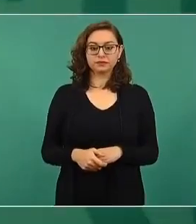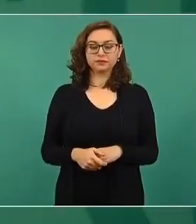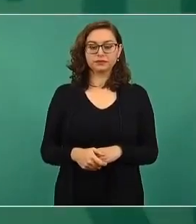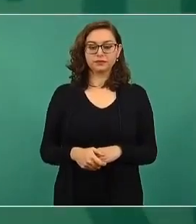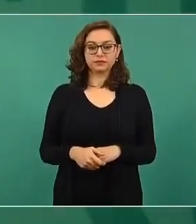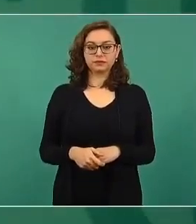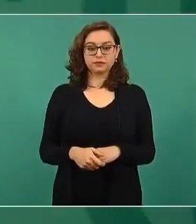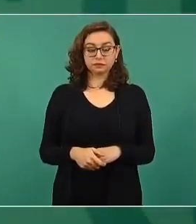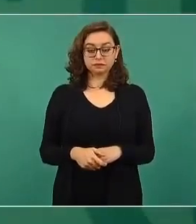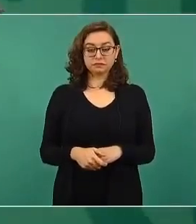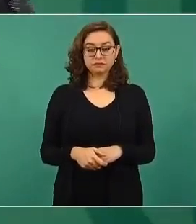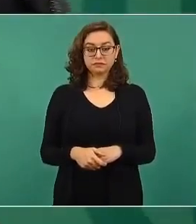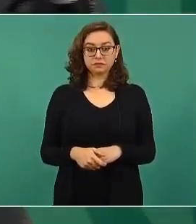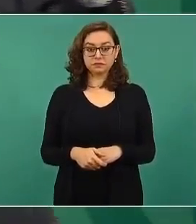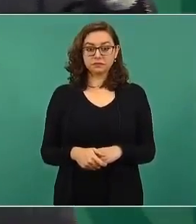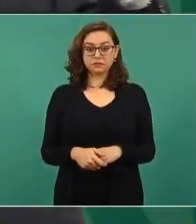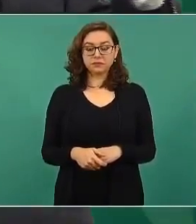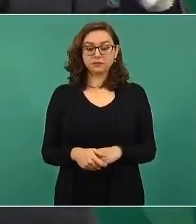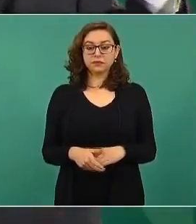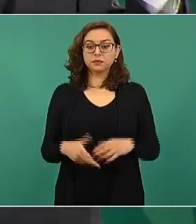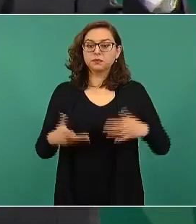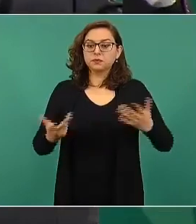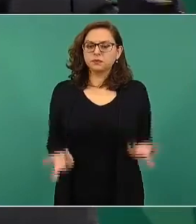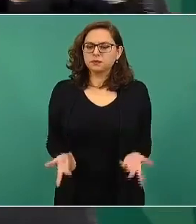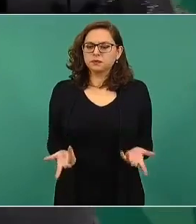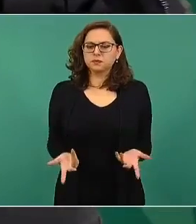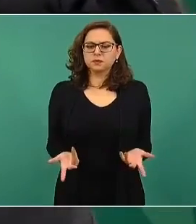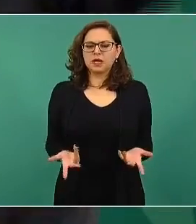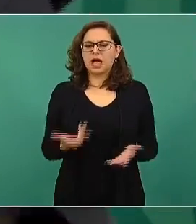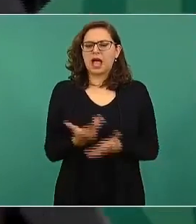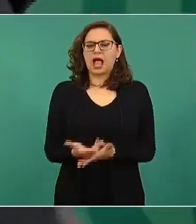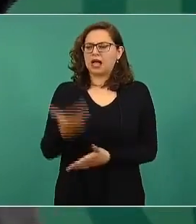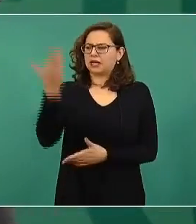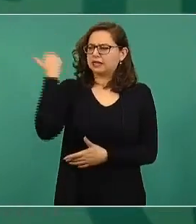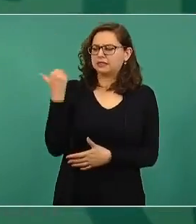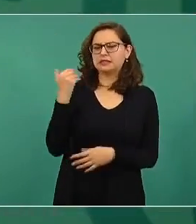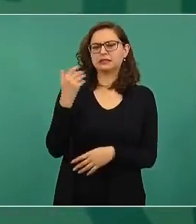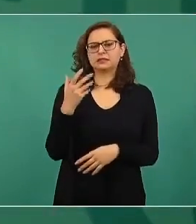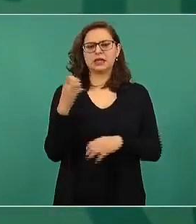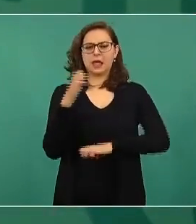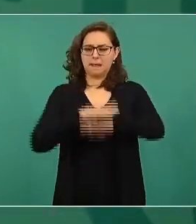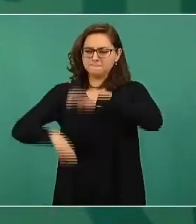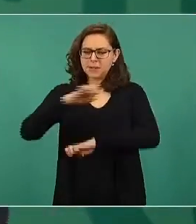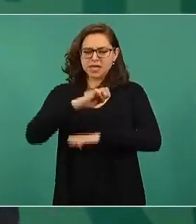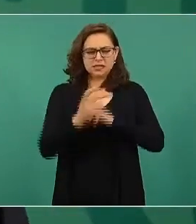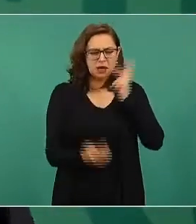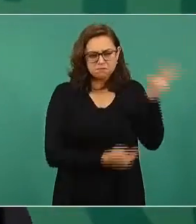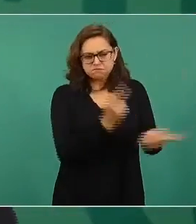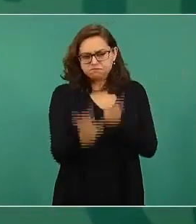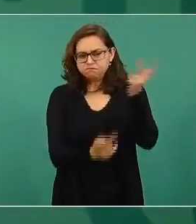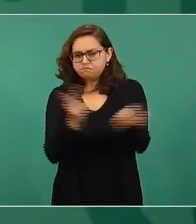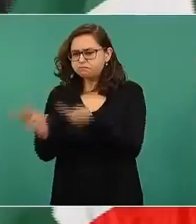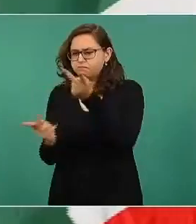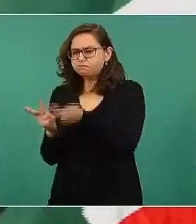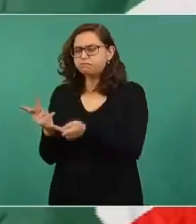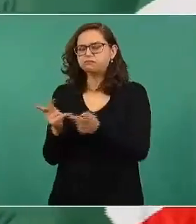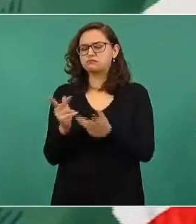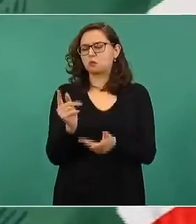No habían tantas empresas encuestadoras, pero se fue a las nubes.